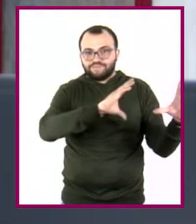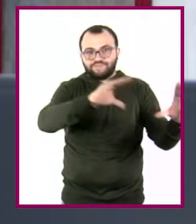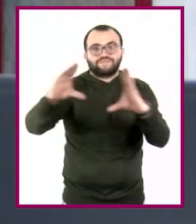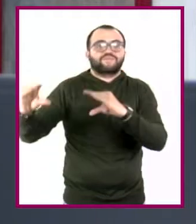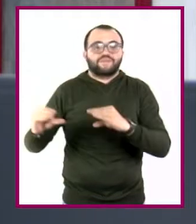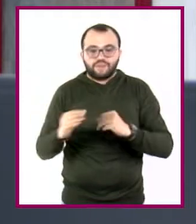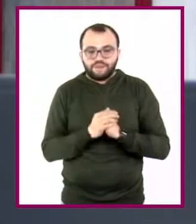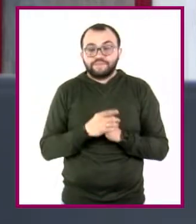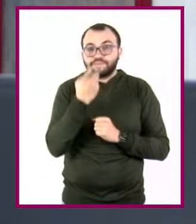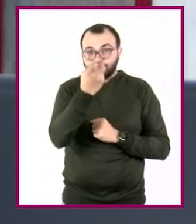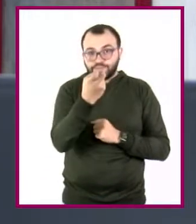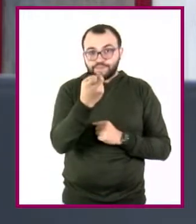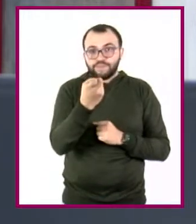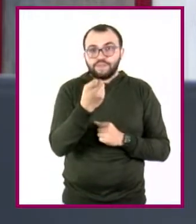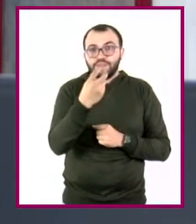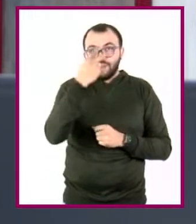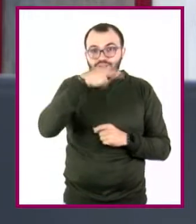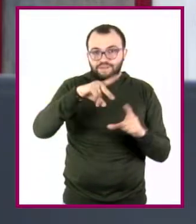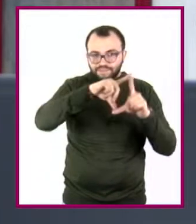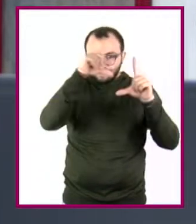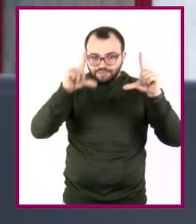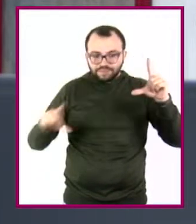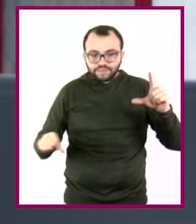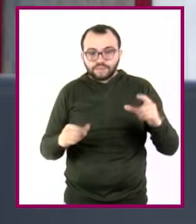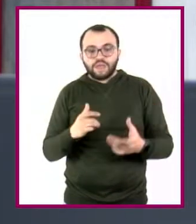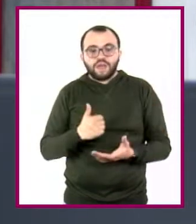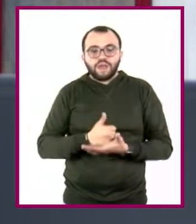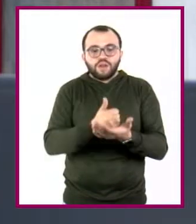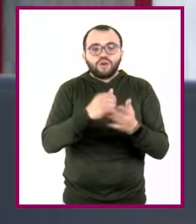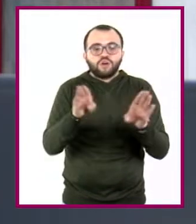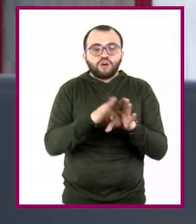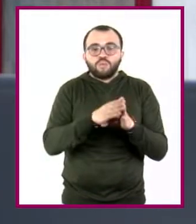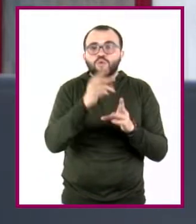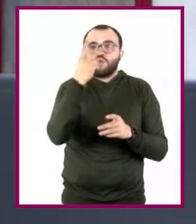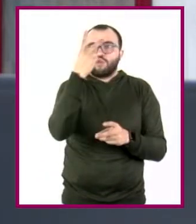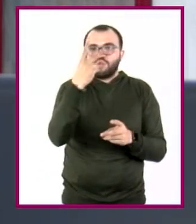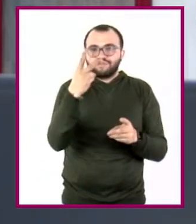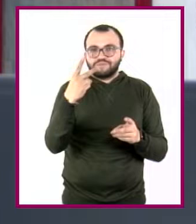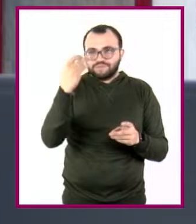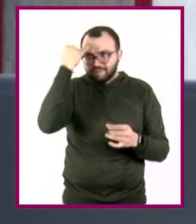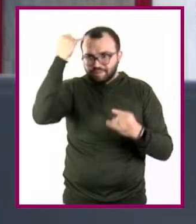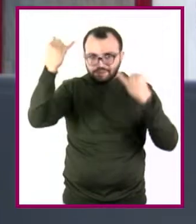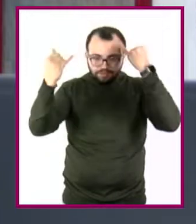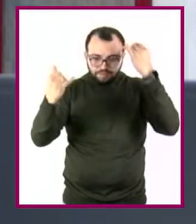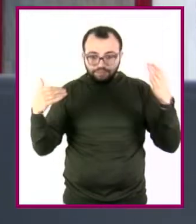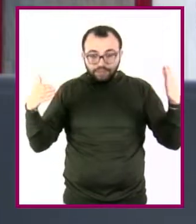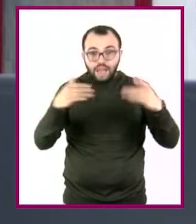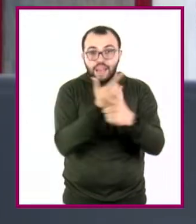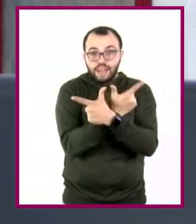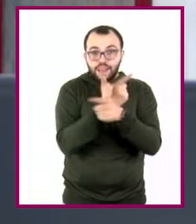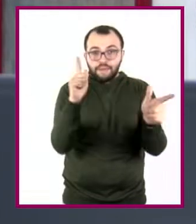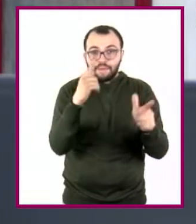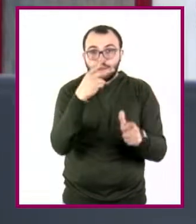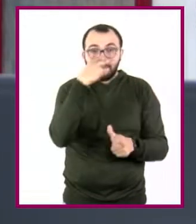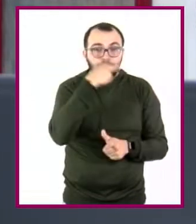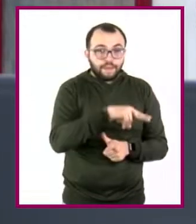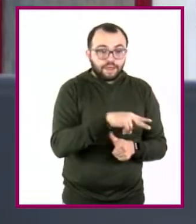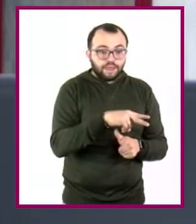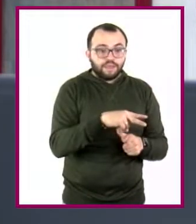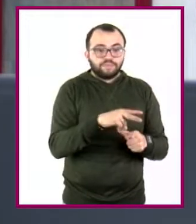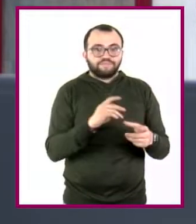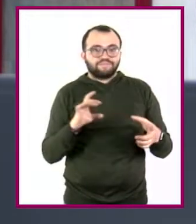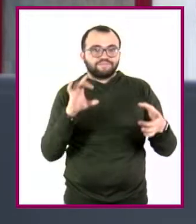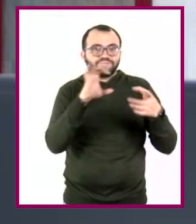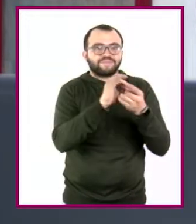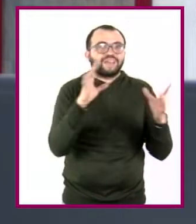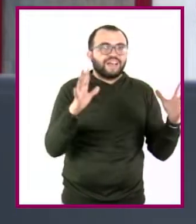Este sistema educativo mexicano es producto de la convergencia de dos corrientes ideológicas: el liberalismo mexicano, que se reafirma con la